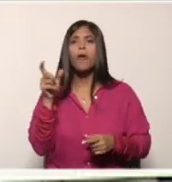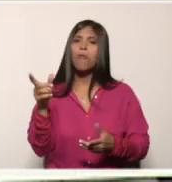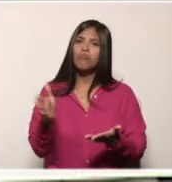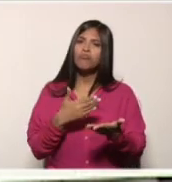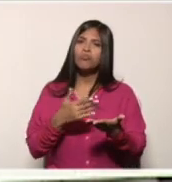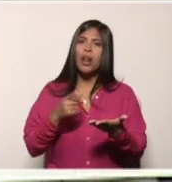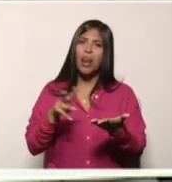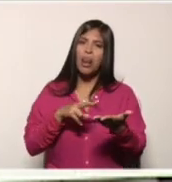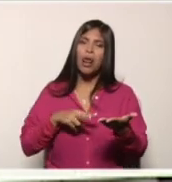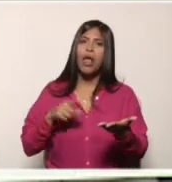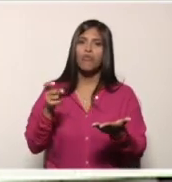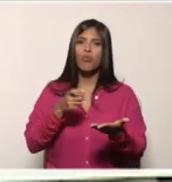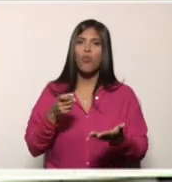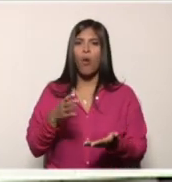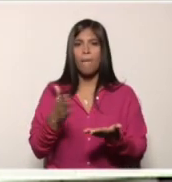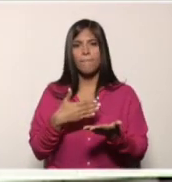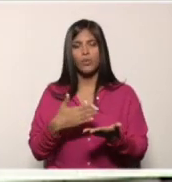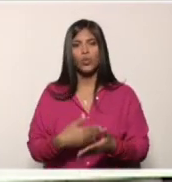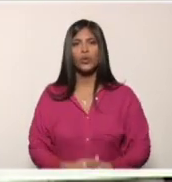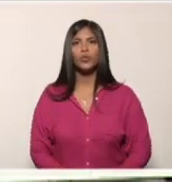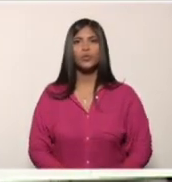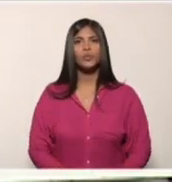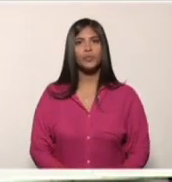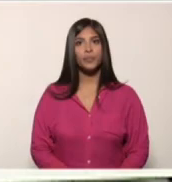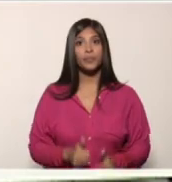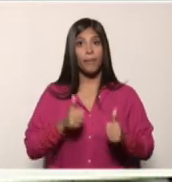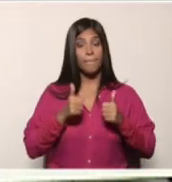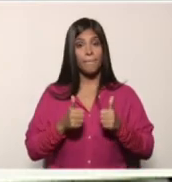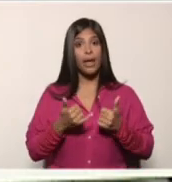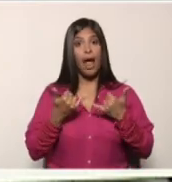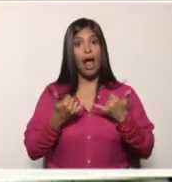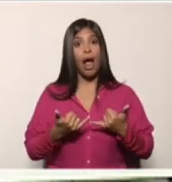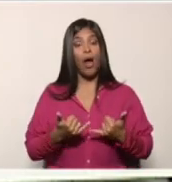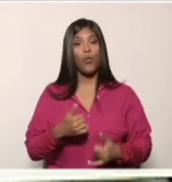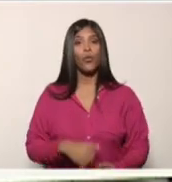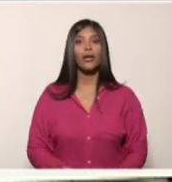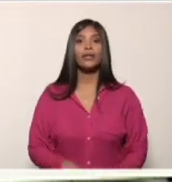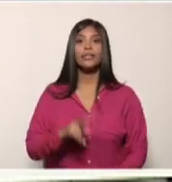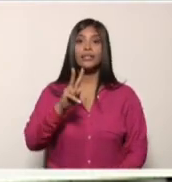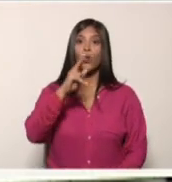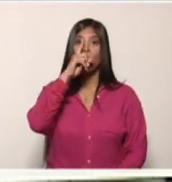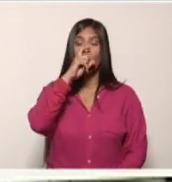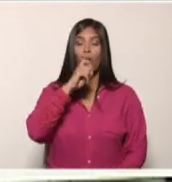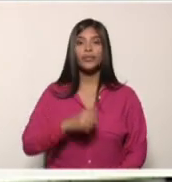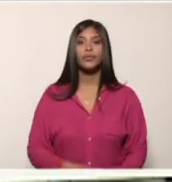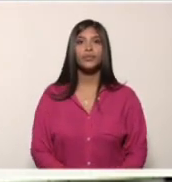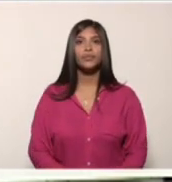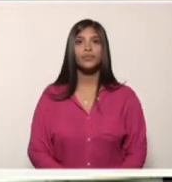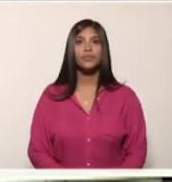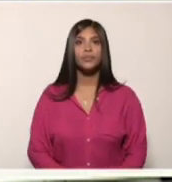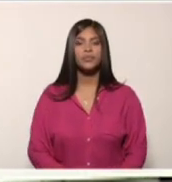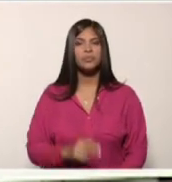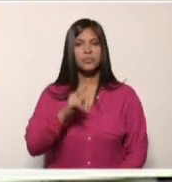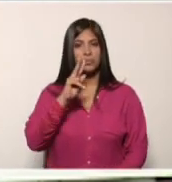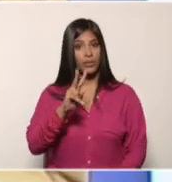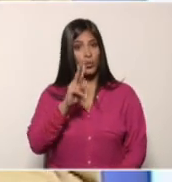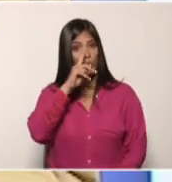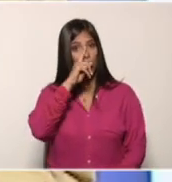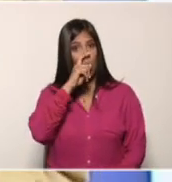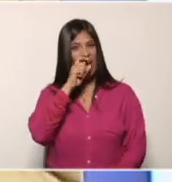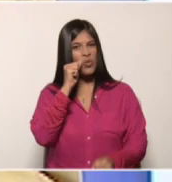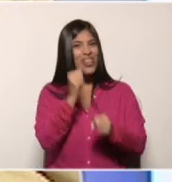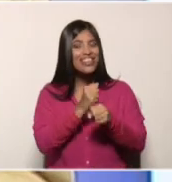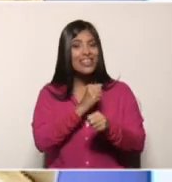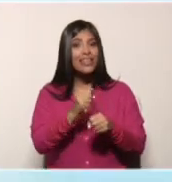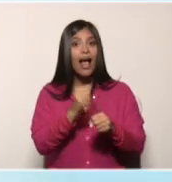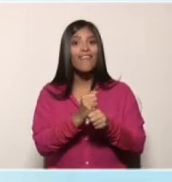en Ciudad Caracas. Bien, vamos ahora con segundo año. Para segundo año vamos a trabajar lo que